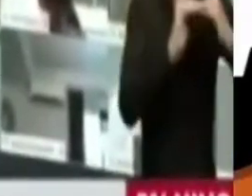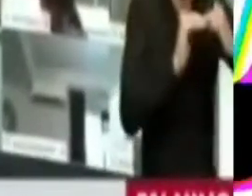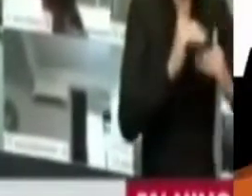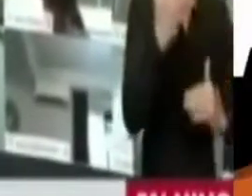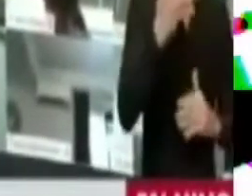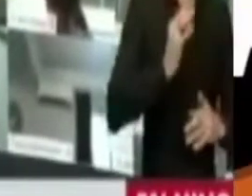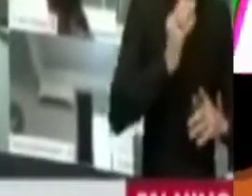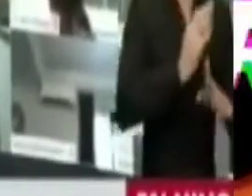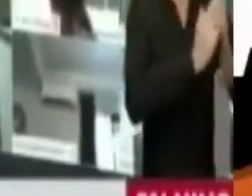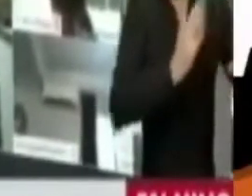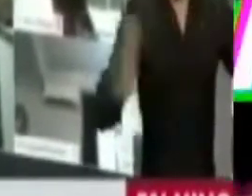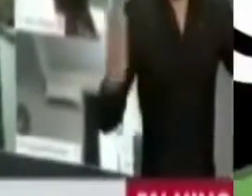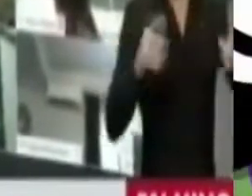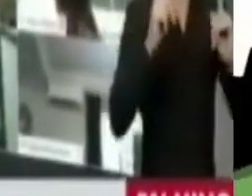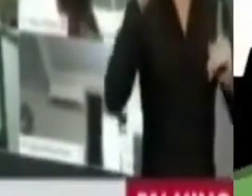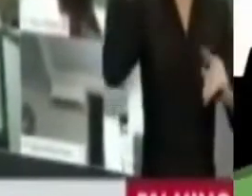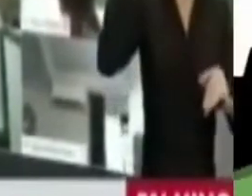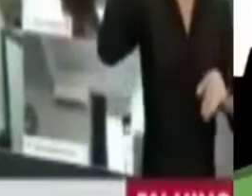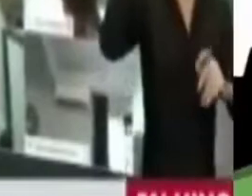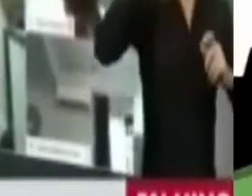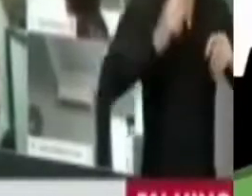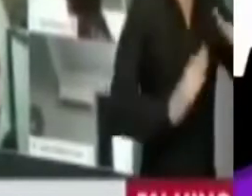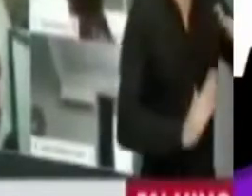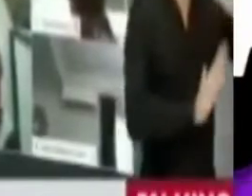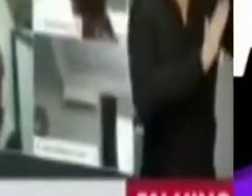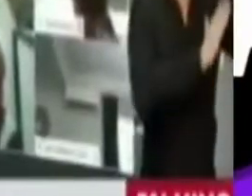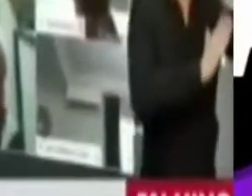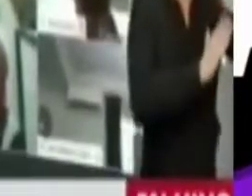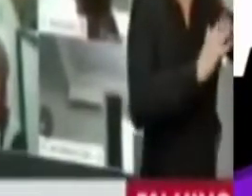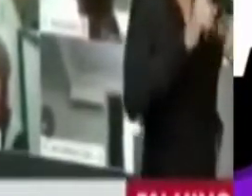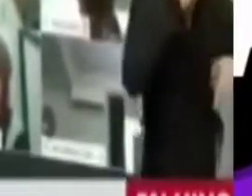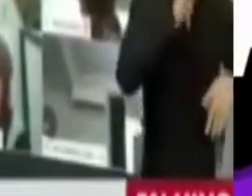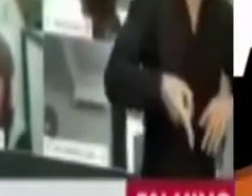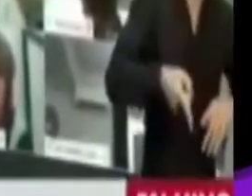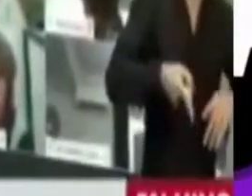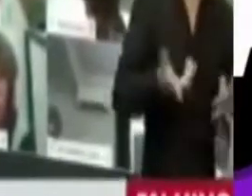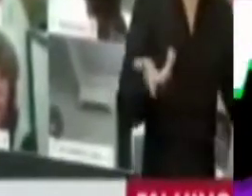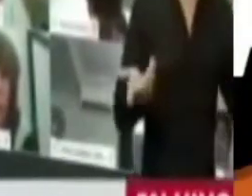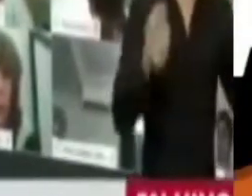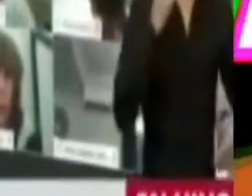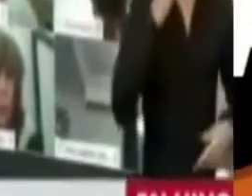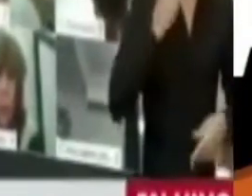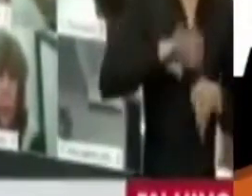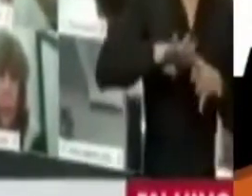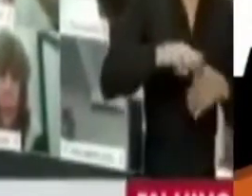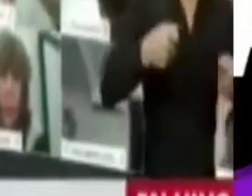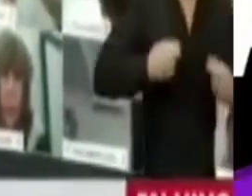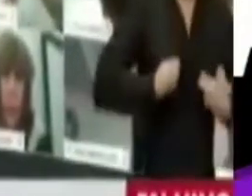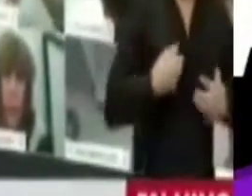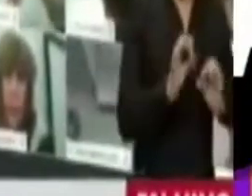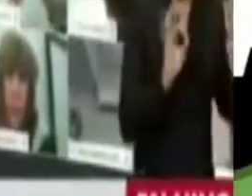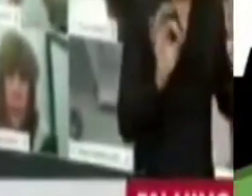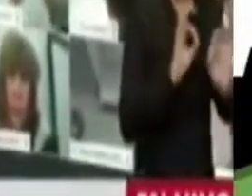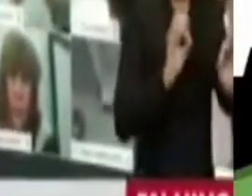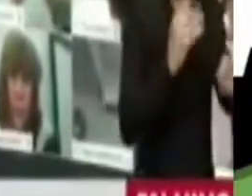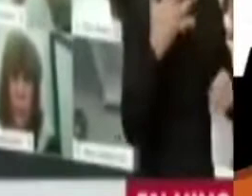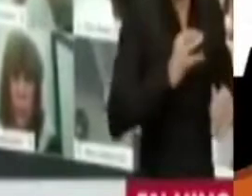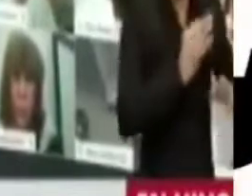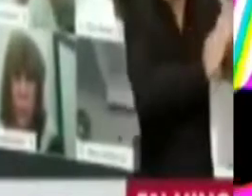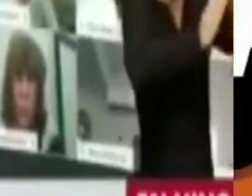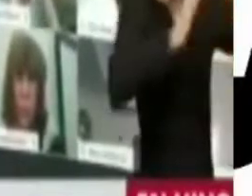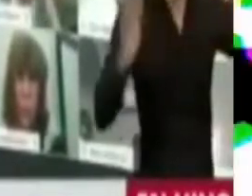tenemos hoy 45 mil millones de dólares, que si no me equivoco son más o menos eso, qué es lo que le debemos al Fondo Monetario